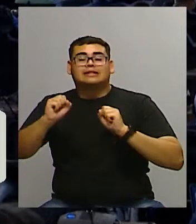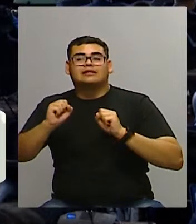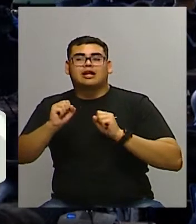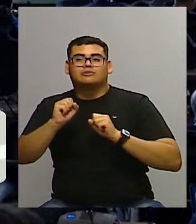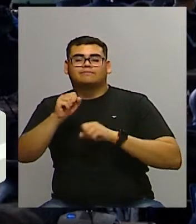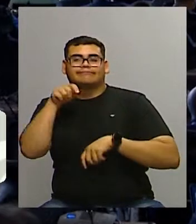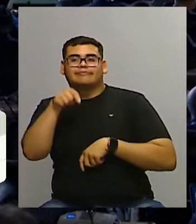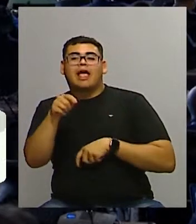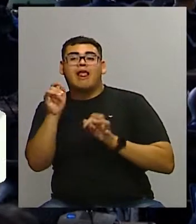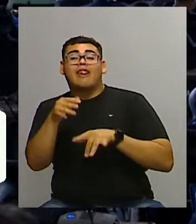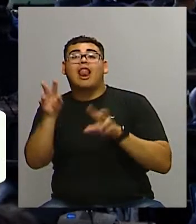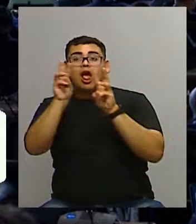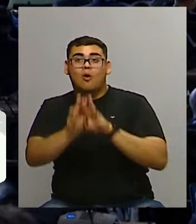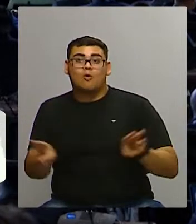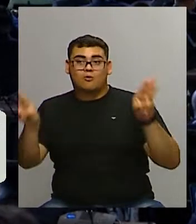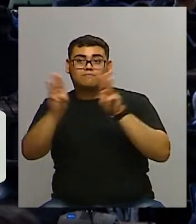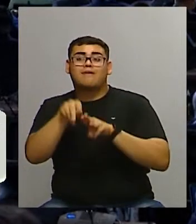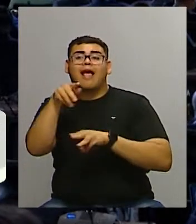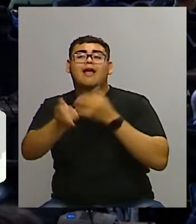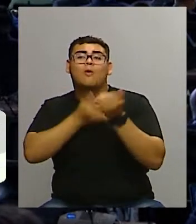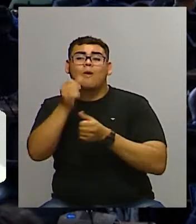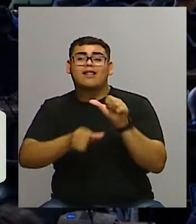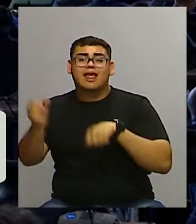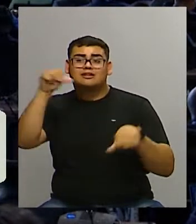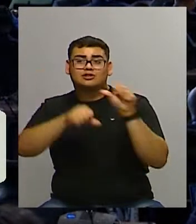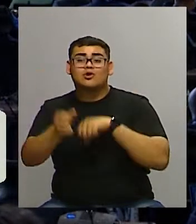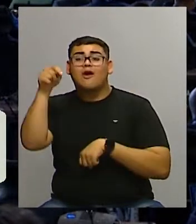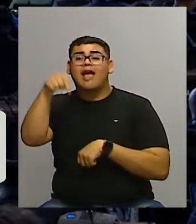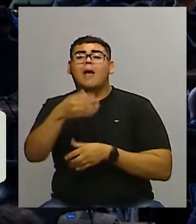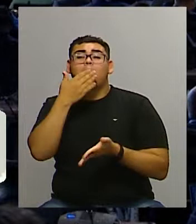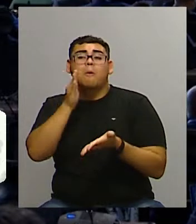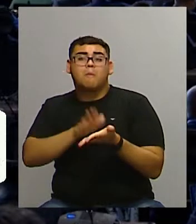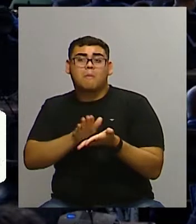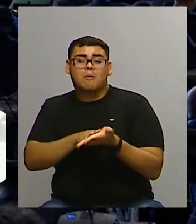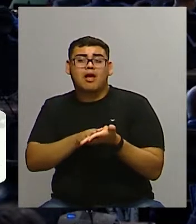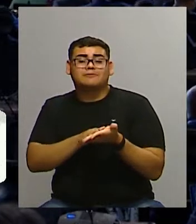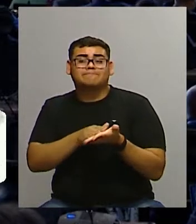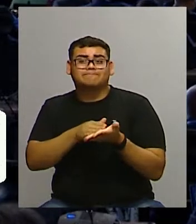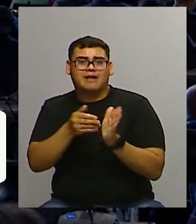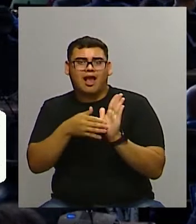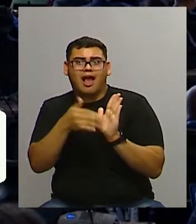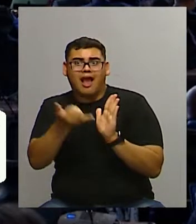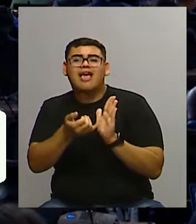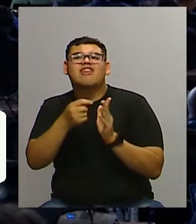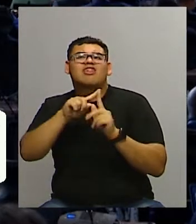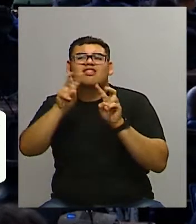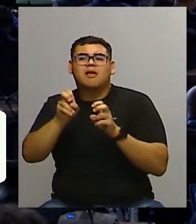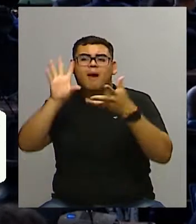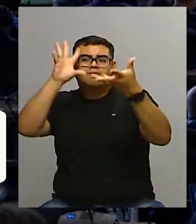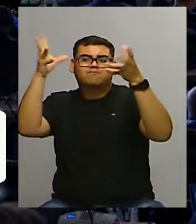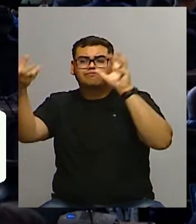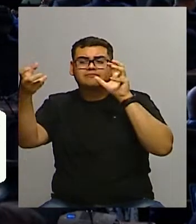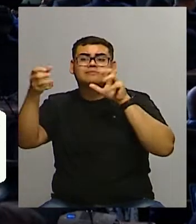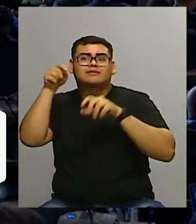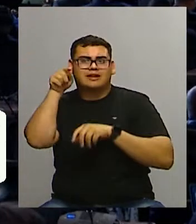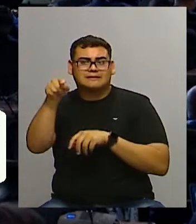climático, quien declaró que la ciencia proporciona pruebas y los datos sobre los impactos del cambio climático, pero dice que esa